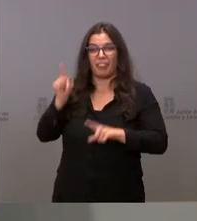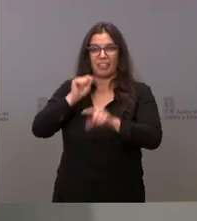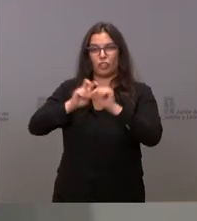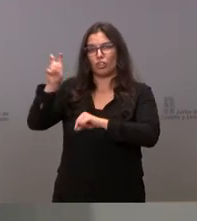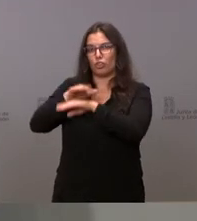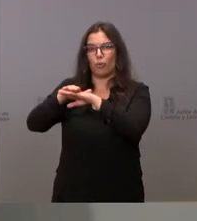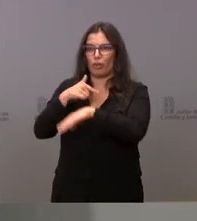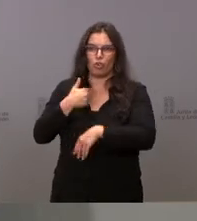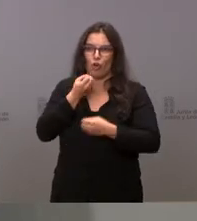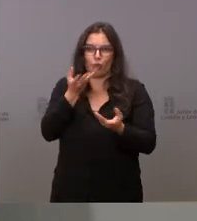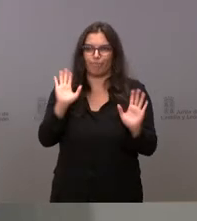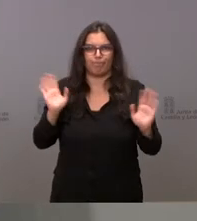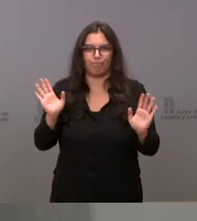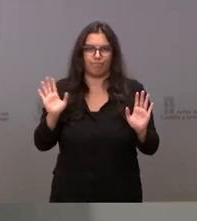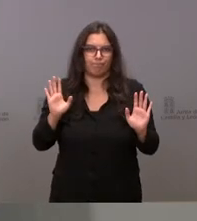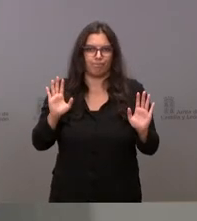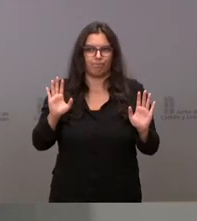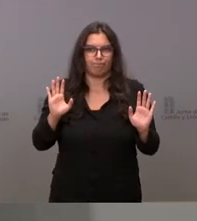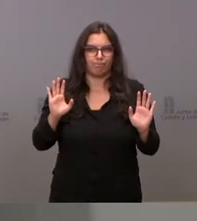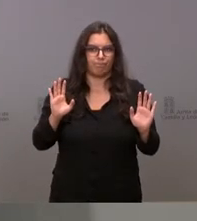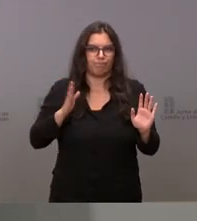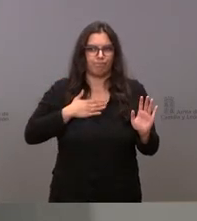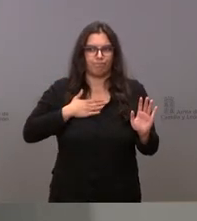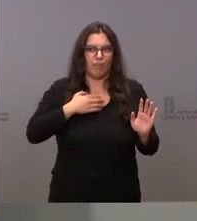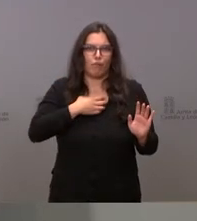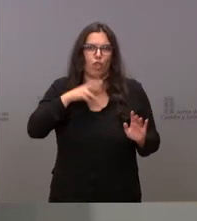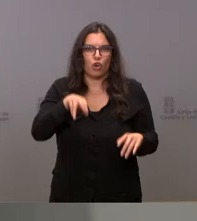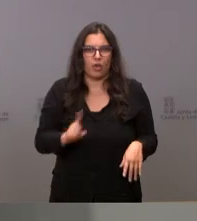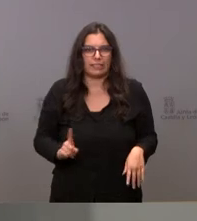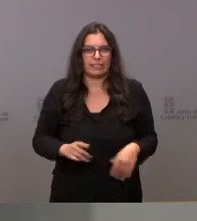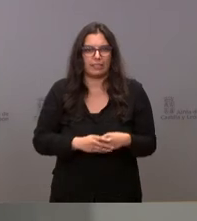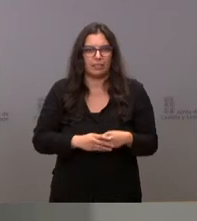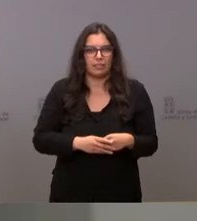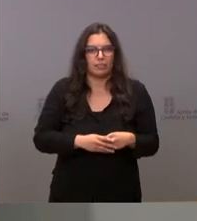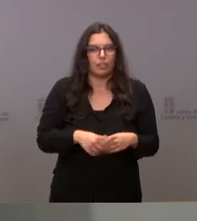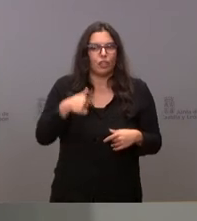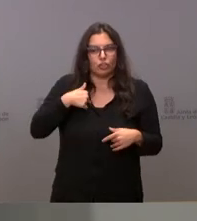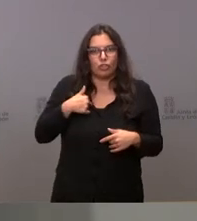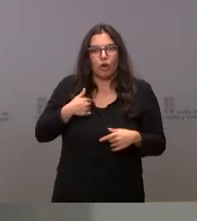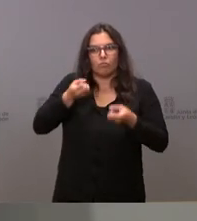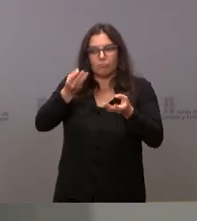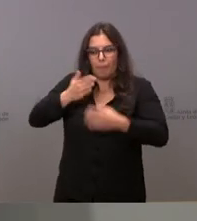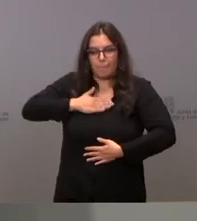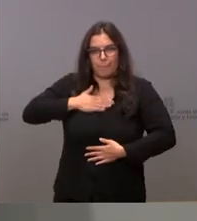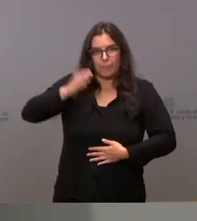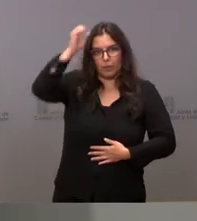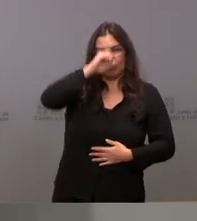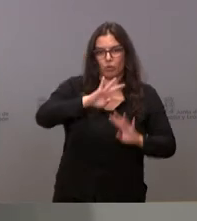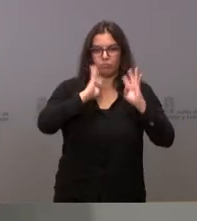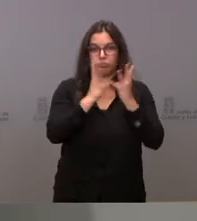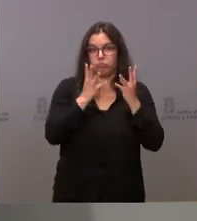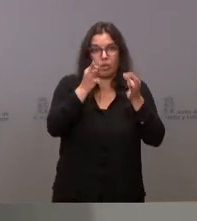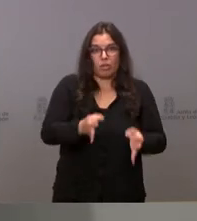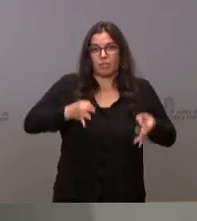gobierno. No es nuestra función en este momento. Hay que decir que yo le manifiesto cuál es nuestra postura. Nuestra postura es la misma que ha sido